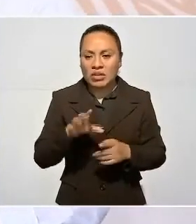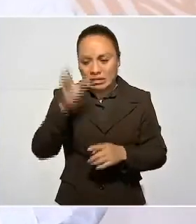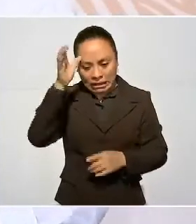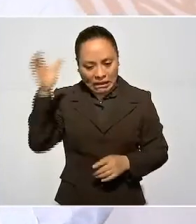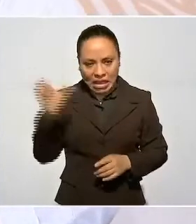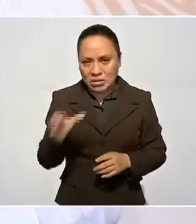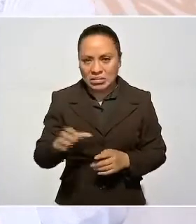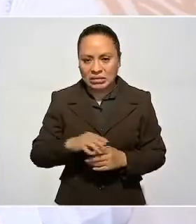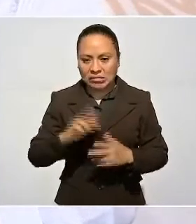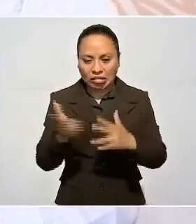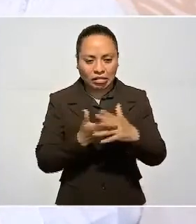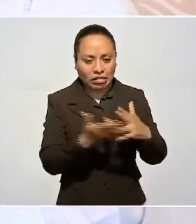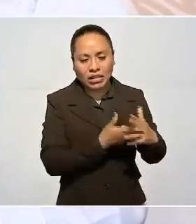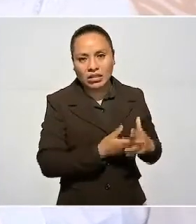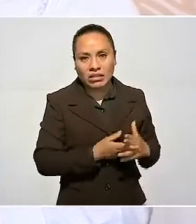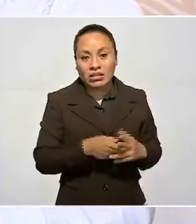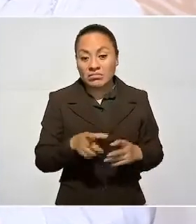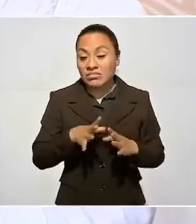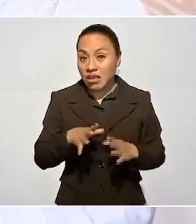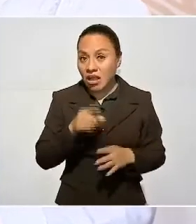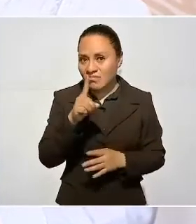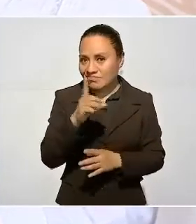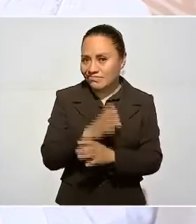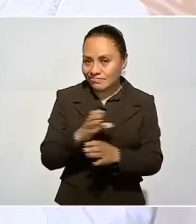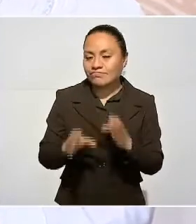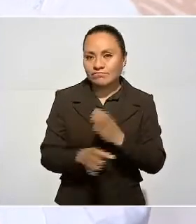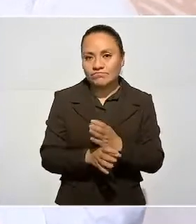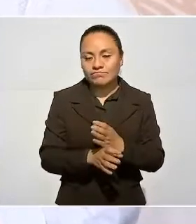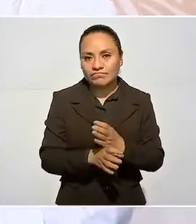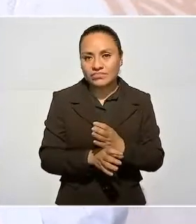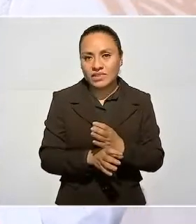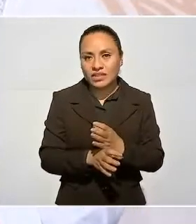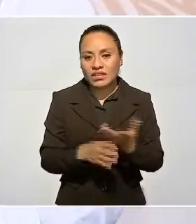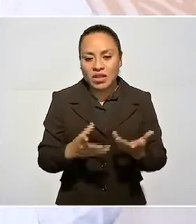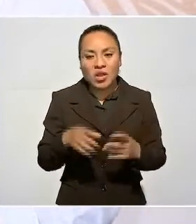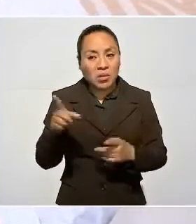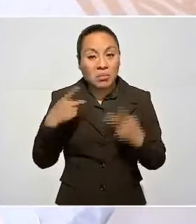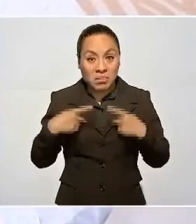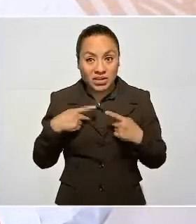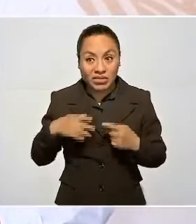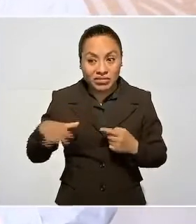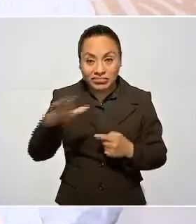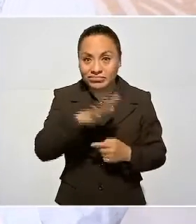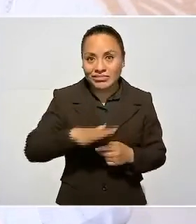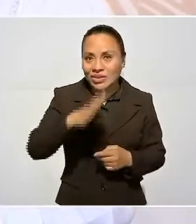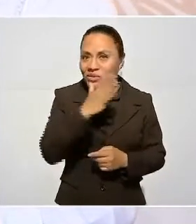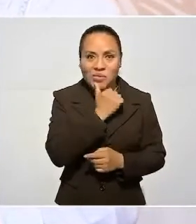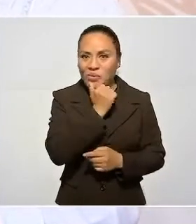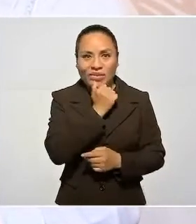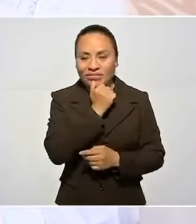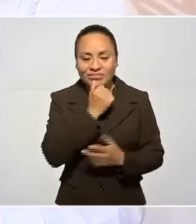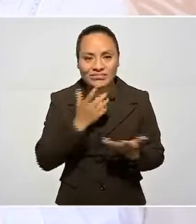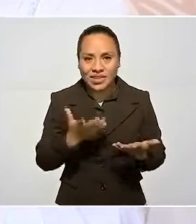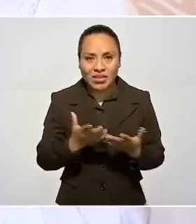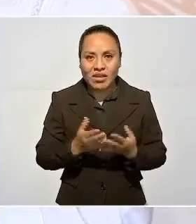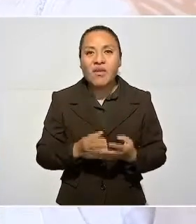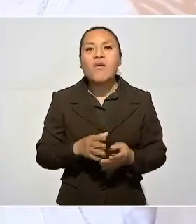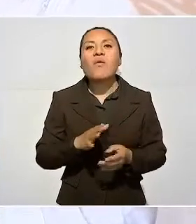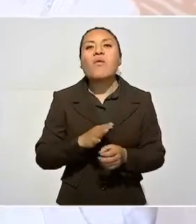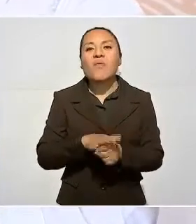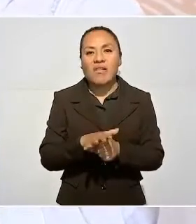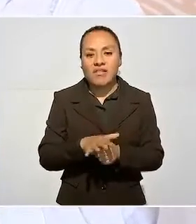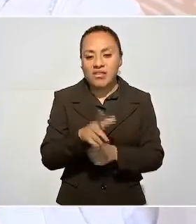los vicios una virtud. Pero hay una cosa que está fuera del alcance de la perversidad y es el